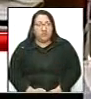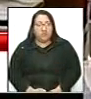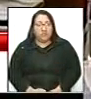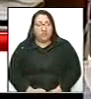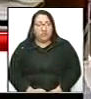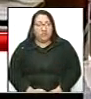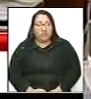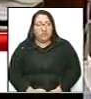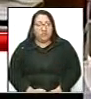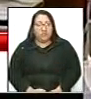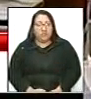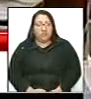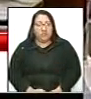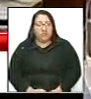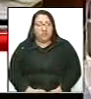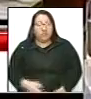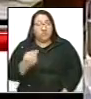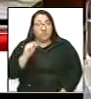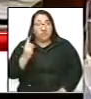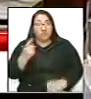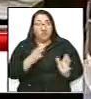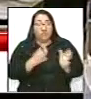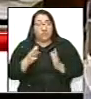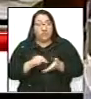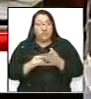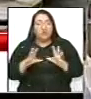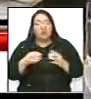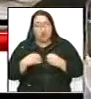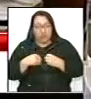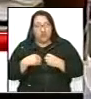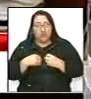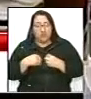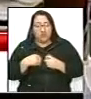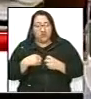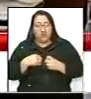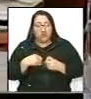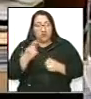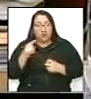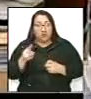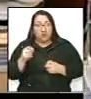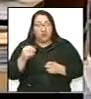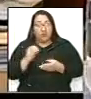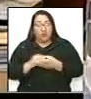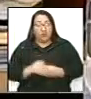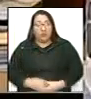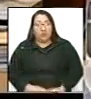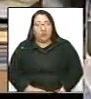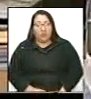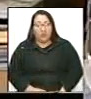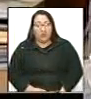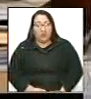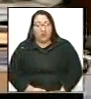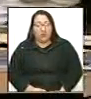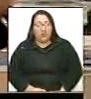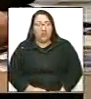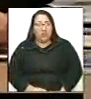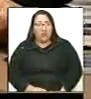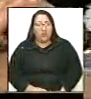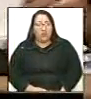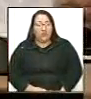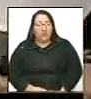conjunta, y es por eso que yo creo que esta primera parte es procedente, y por eso suscribo lo señalado por el congresista Violeta.